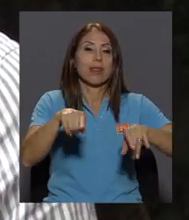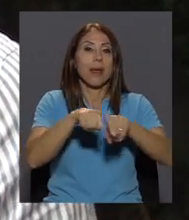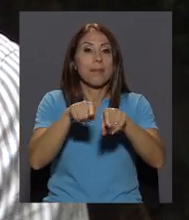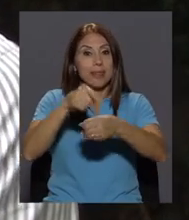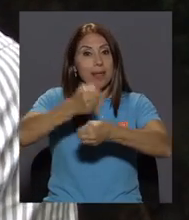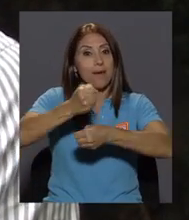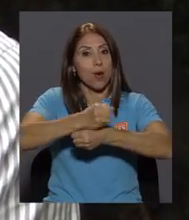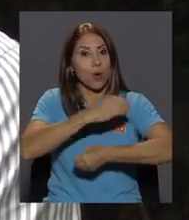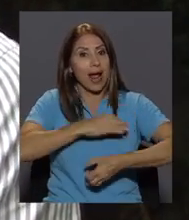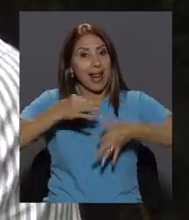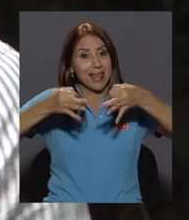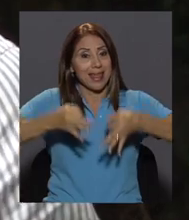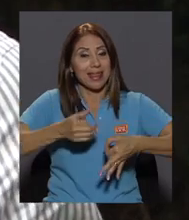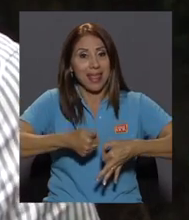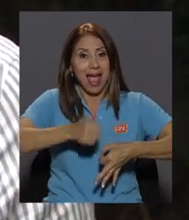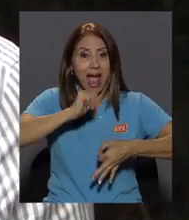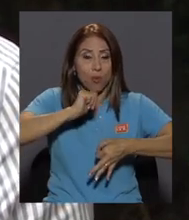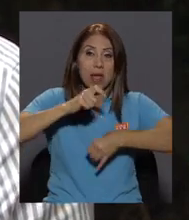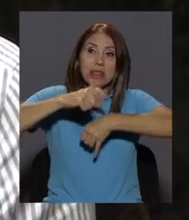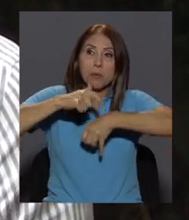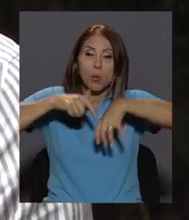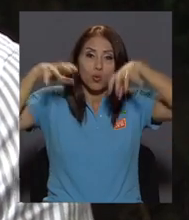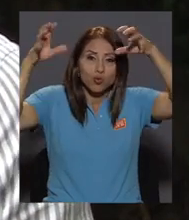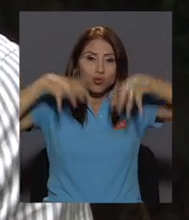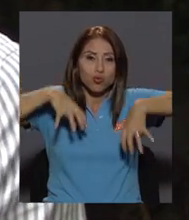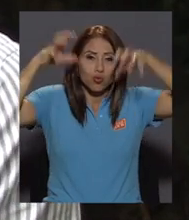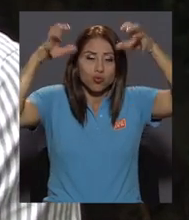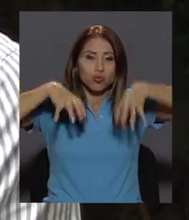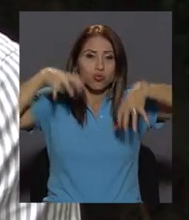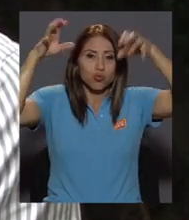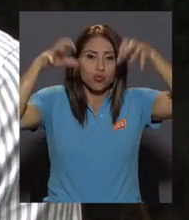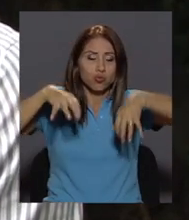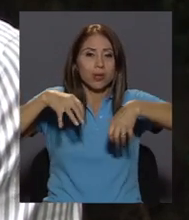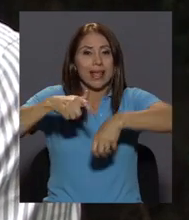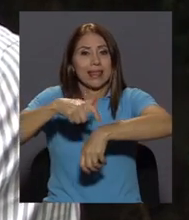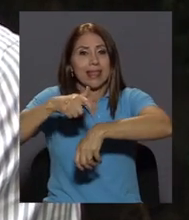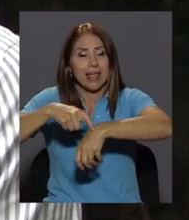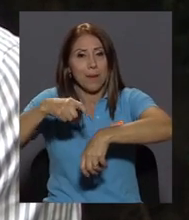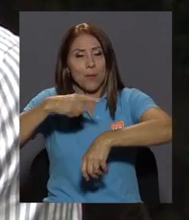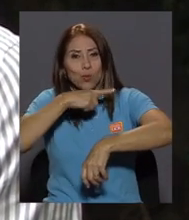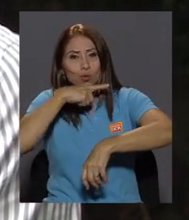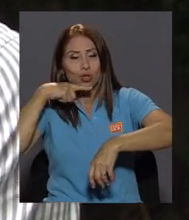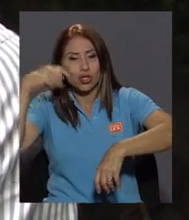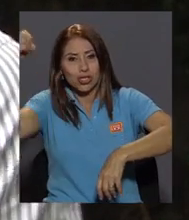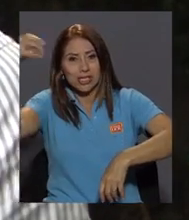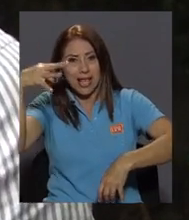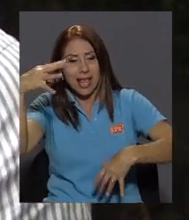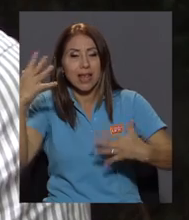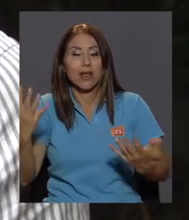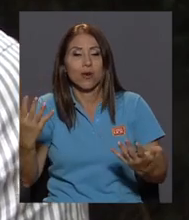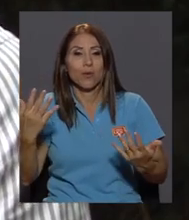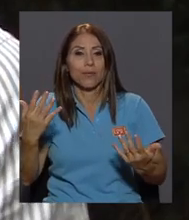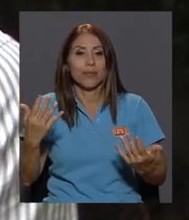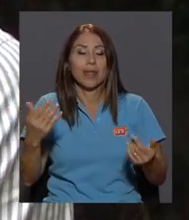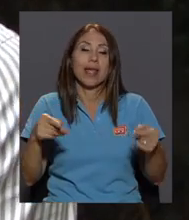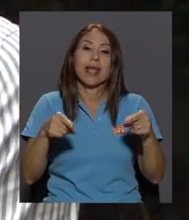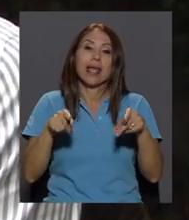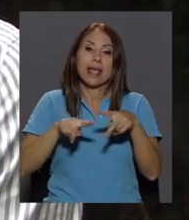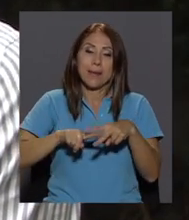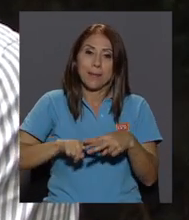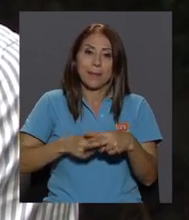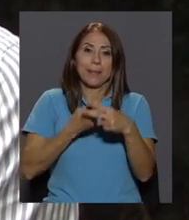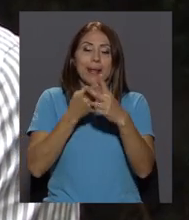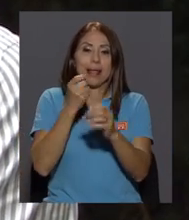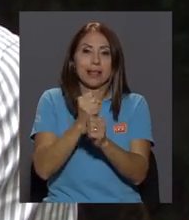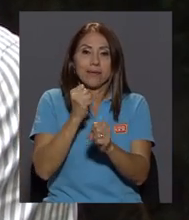hemos hecho trabajo de calidad de agua, tanto en la época lluviosa como en la época seca. Y luego